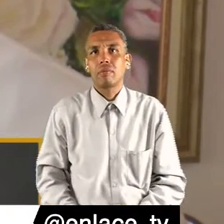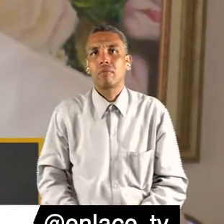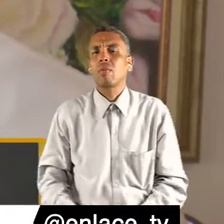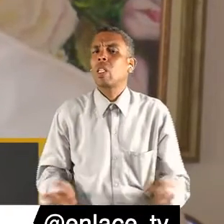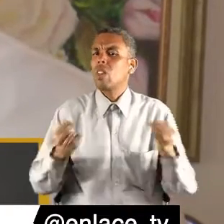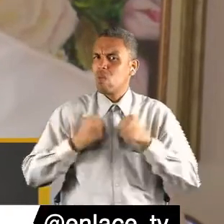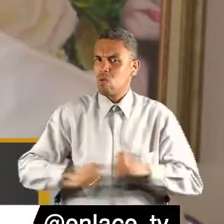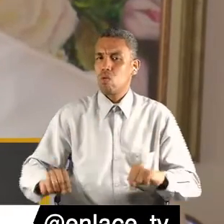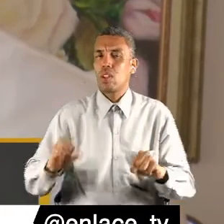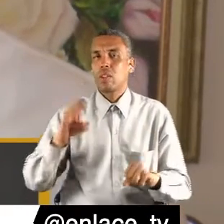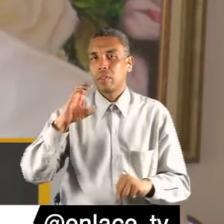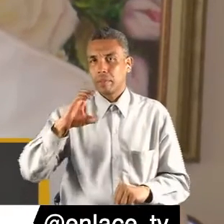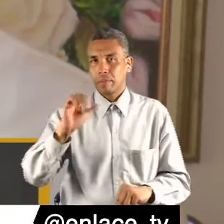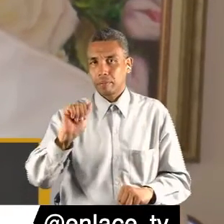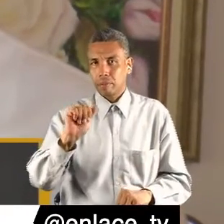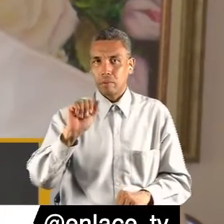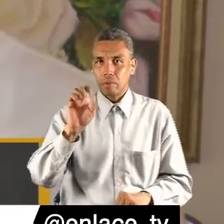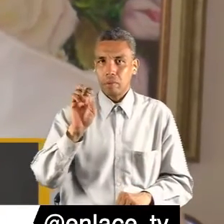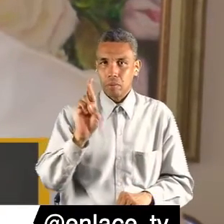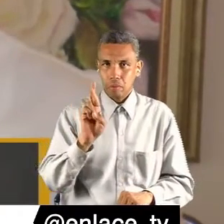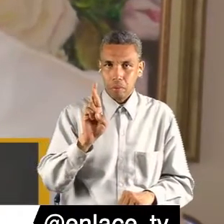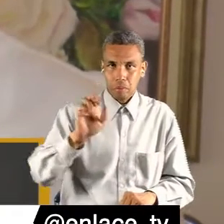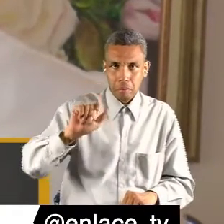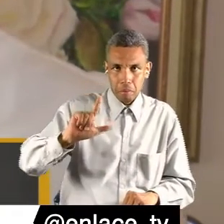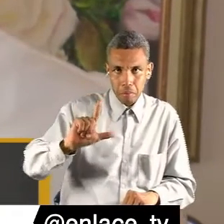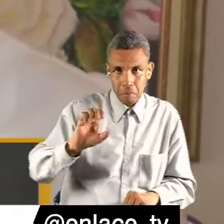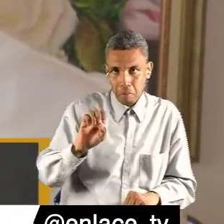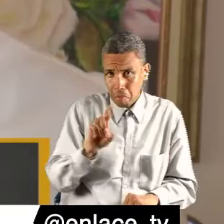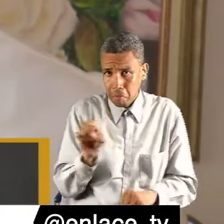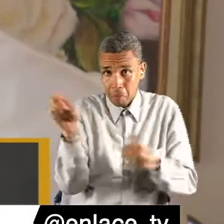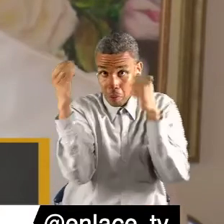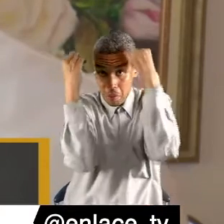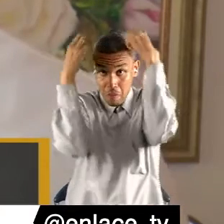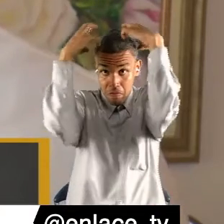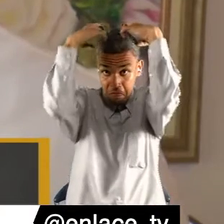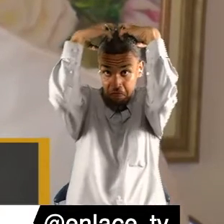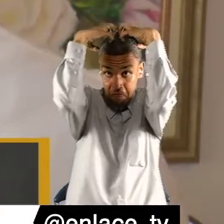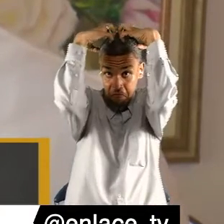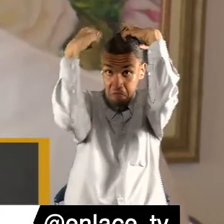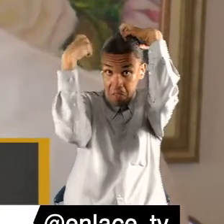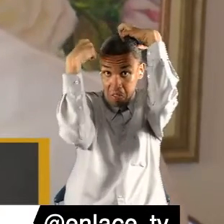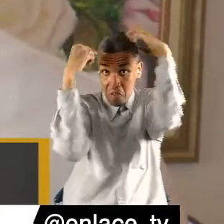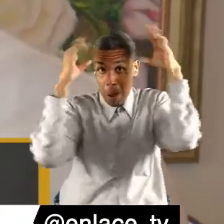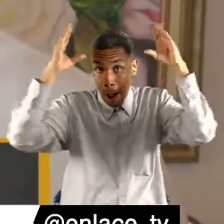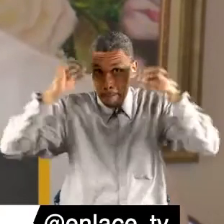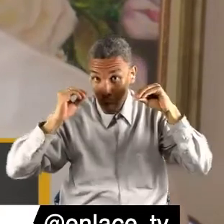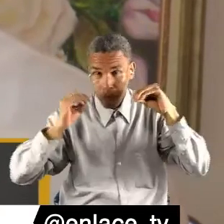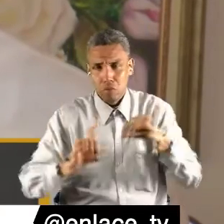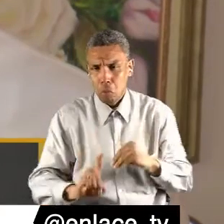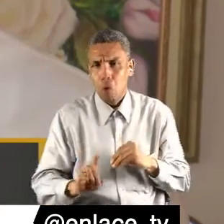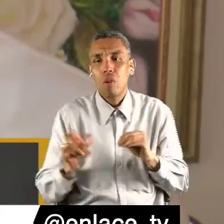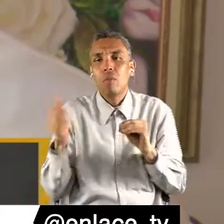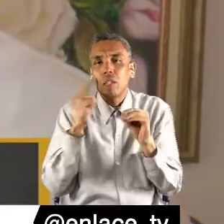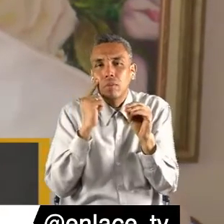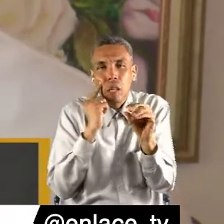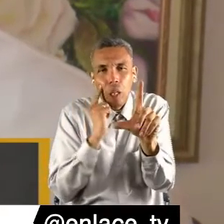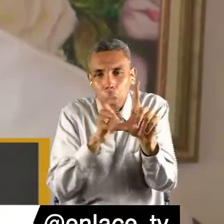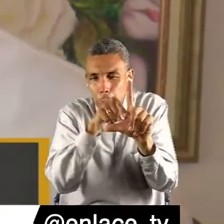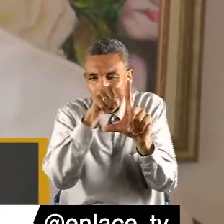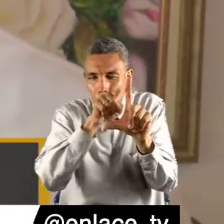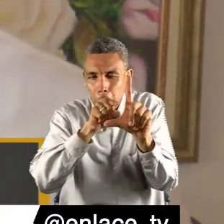vida, continúa con signos de vida cerebrales y sigue pegado a esta vida, sigue